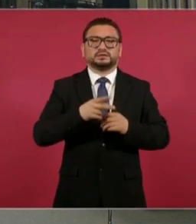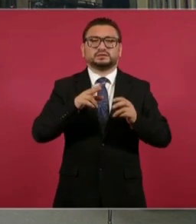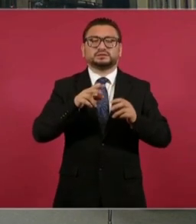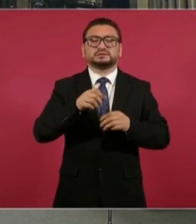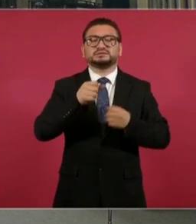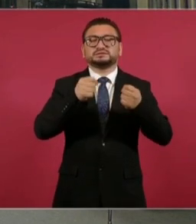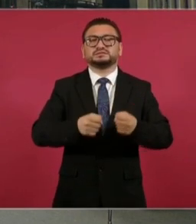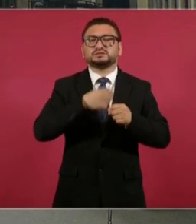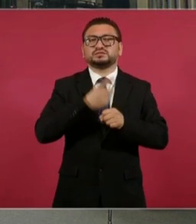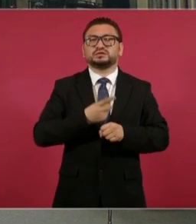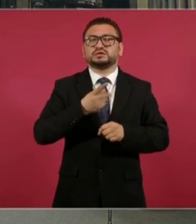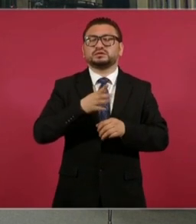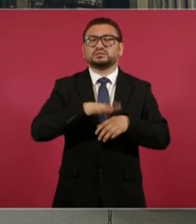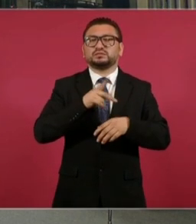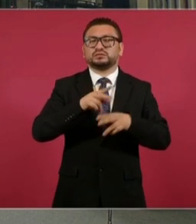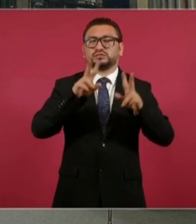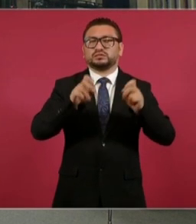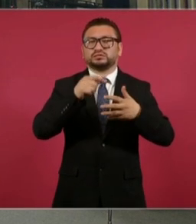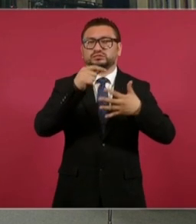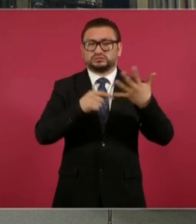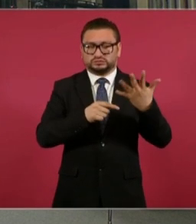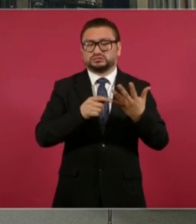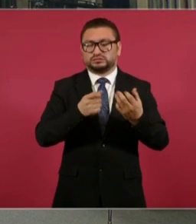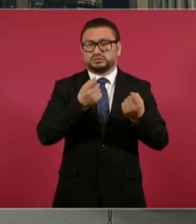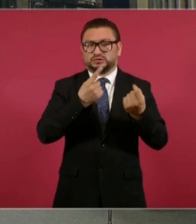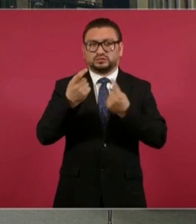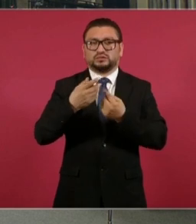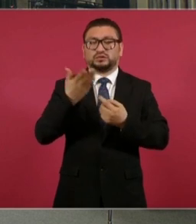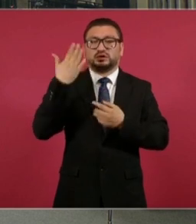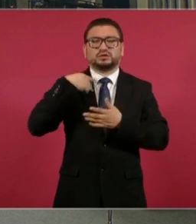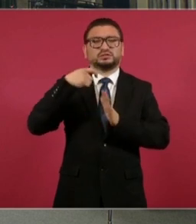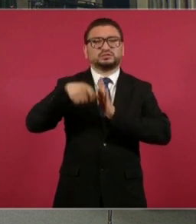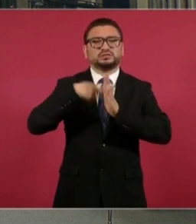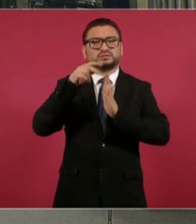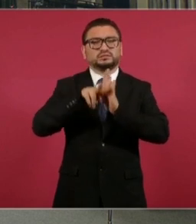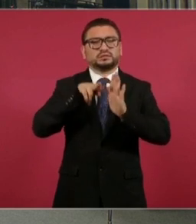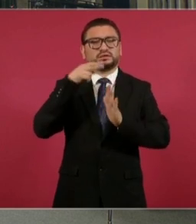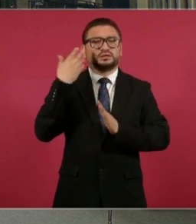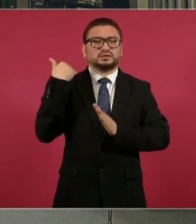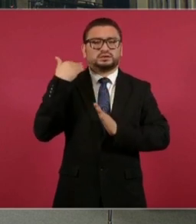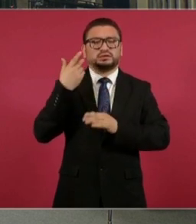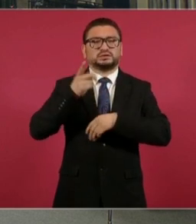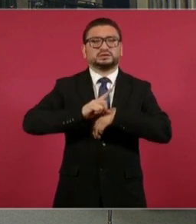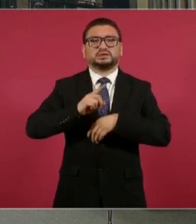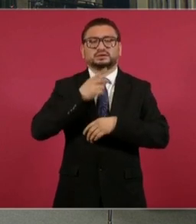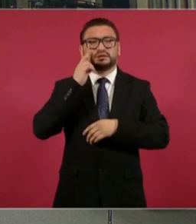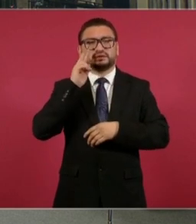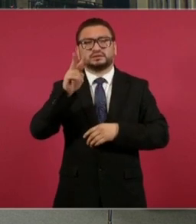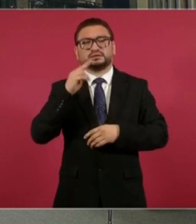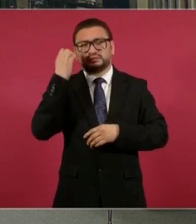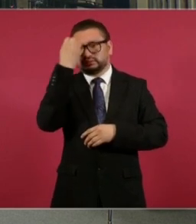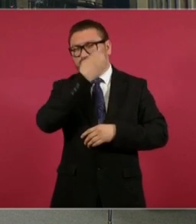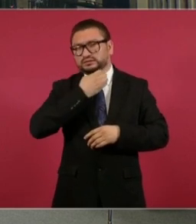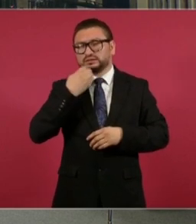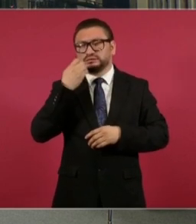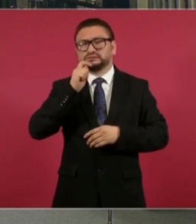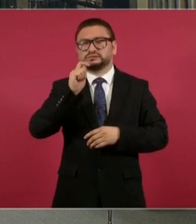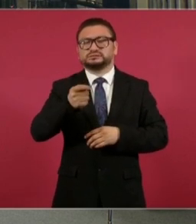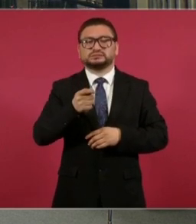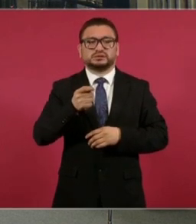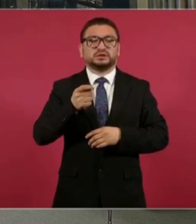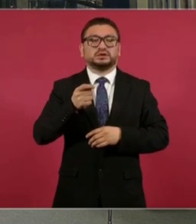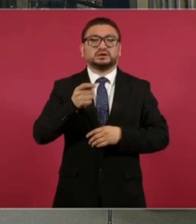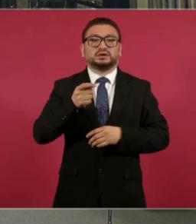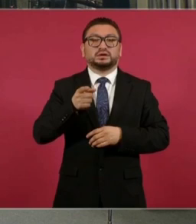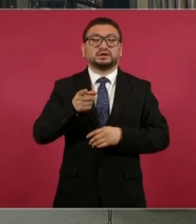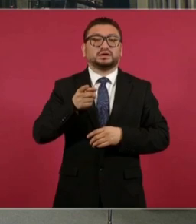de seguridad algunos aspectos primero un video que surge Hace algunos días en el que se observa eh